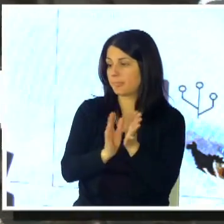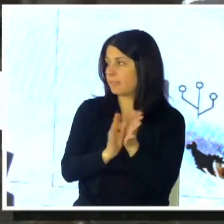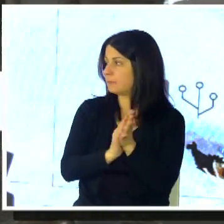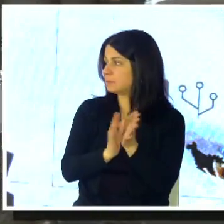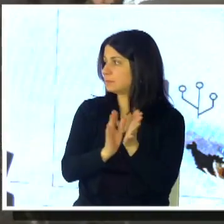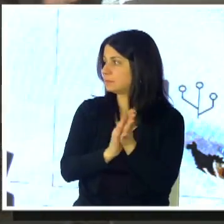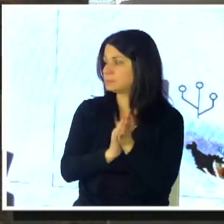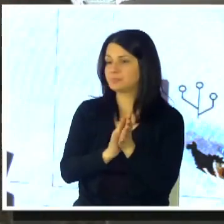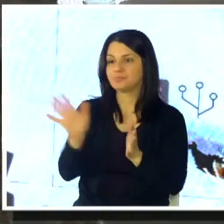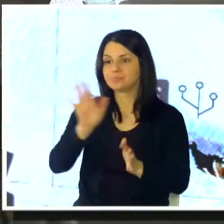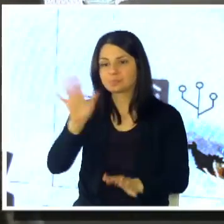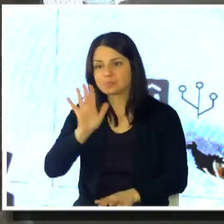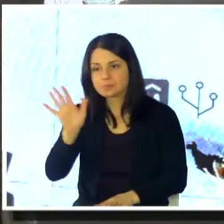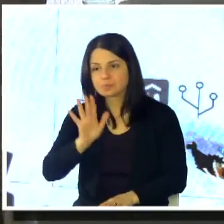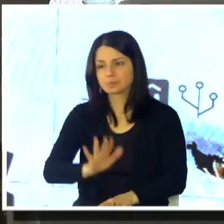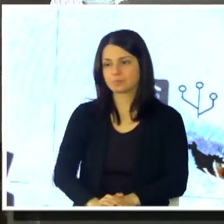Hola.